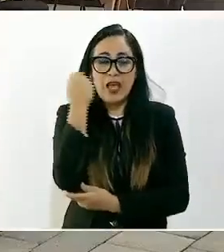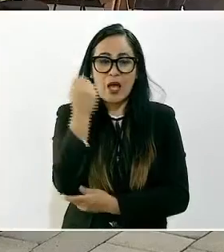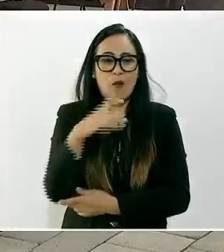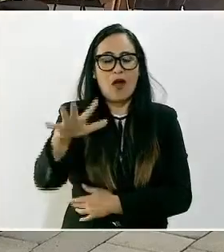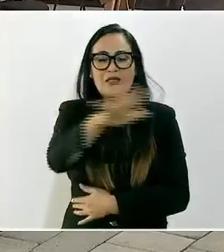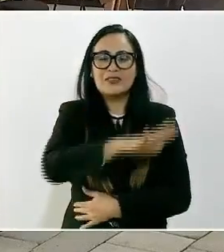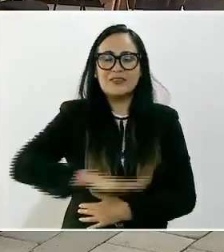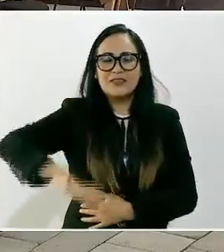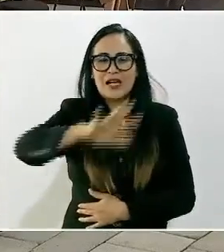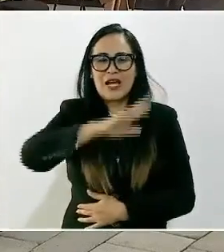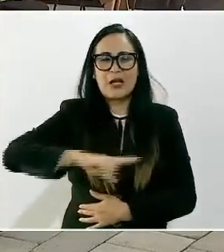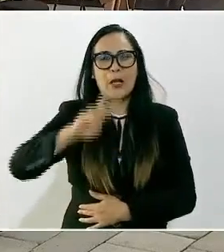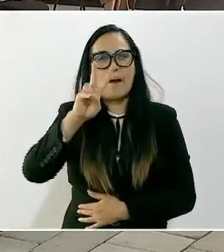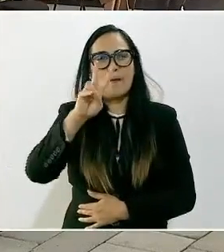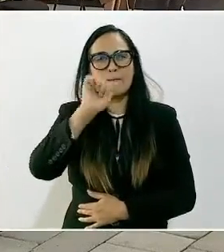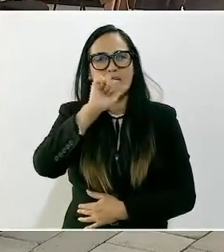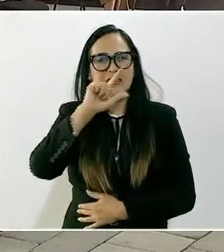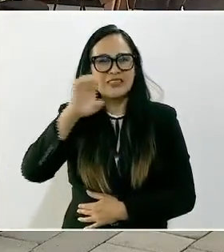México.